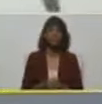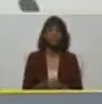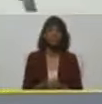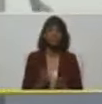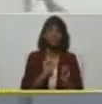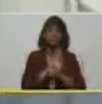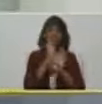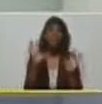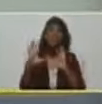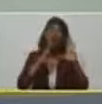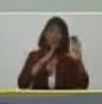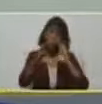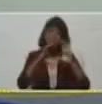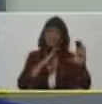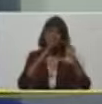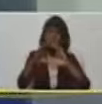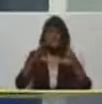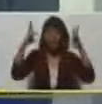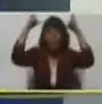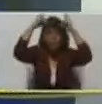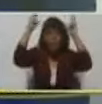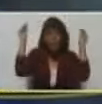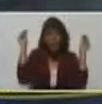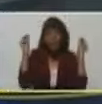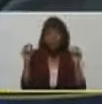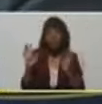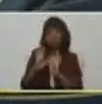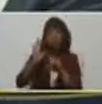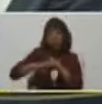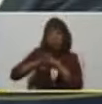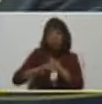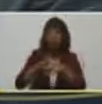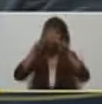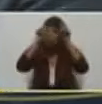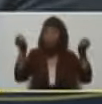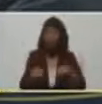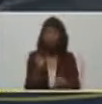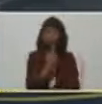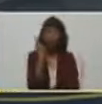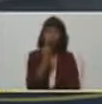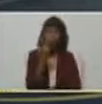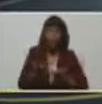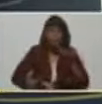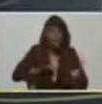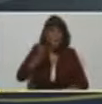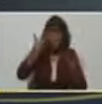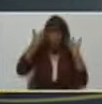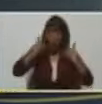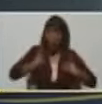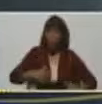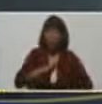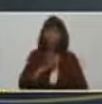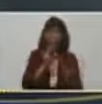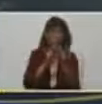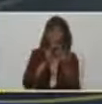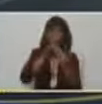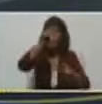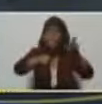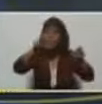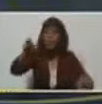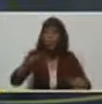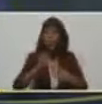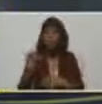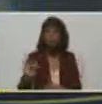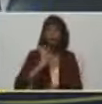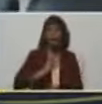Y se comunica con enfermería y prende la luz de atención para claro, que enfermería aquí afuera sepa que hay uno de los